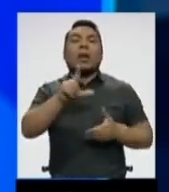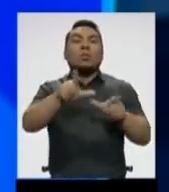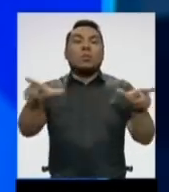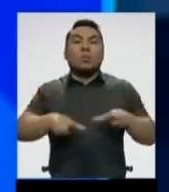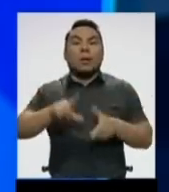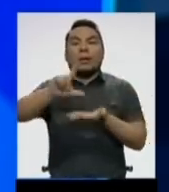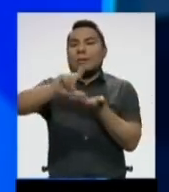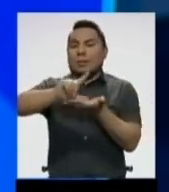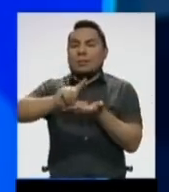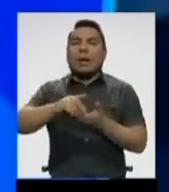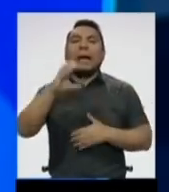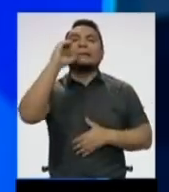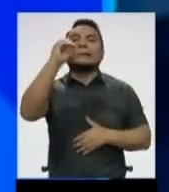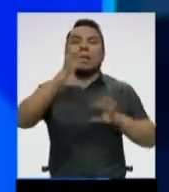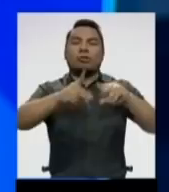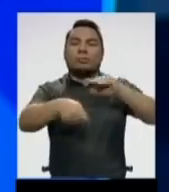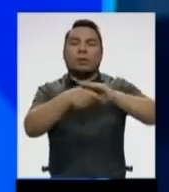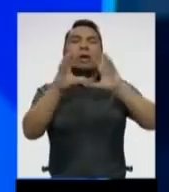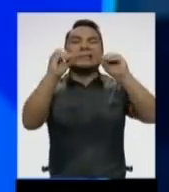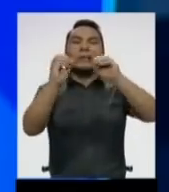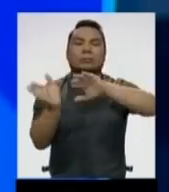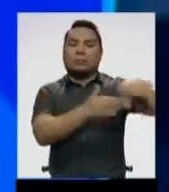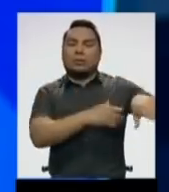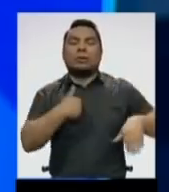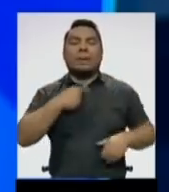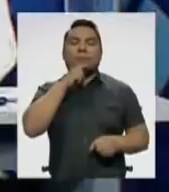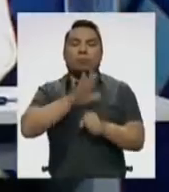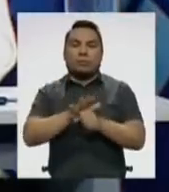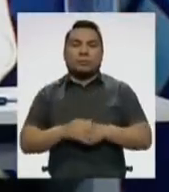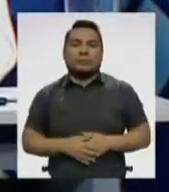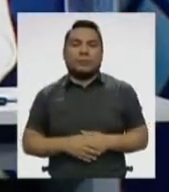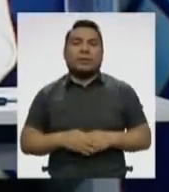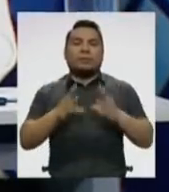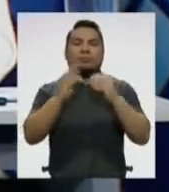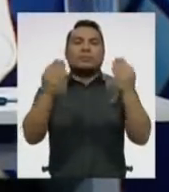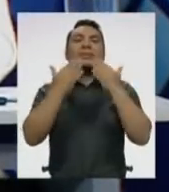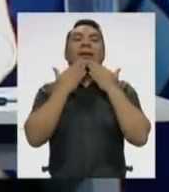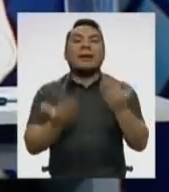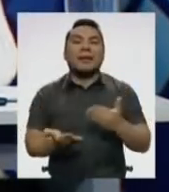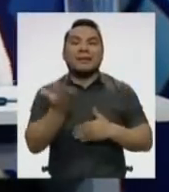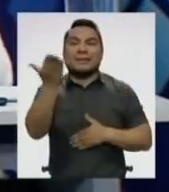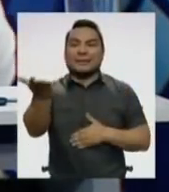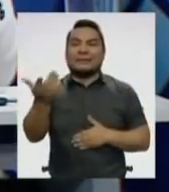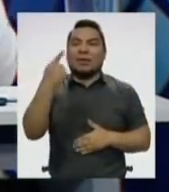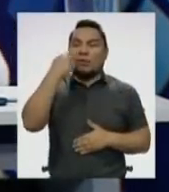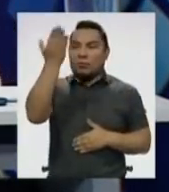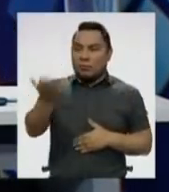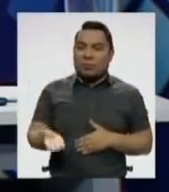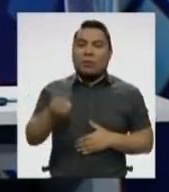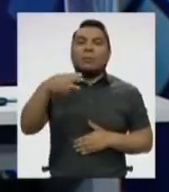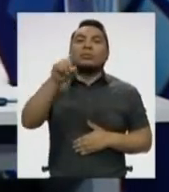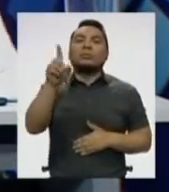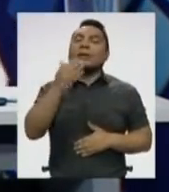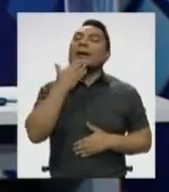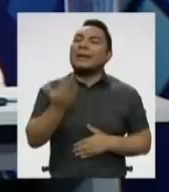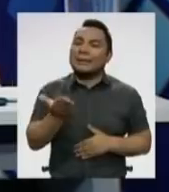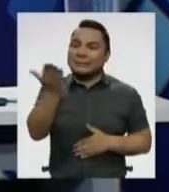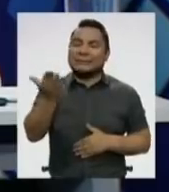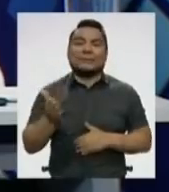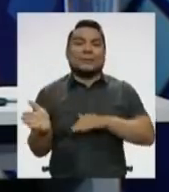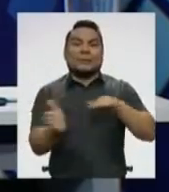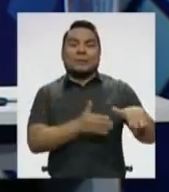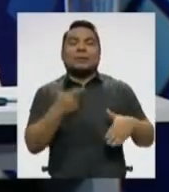Lima. Cero corrupción, ese es mi compromiso. Muy bien, muchísimas gracias al señor Muñoz. Por favor, lo invitamos a volver a